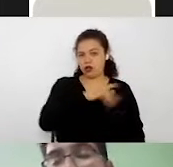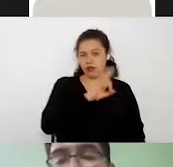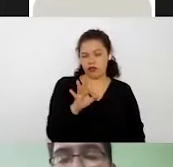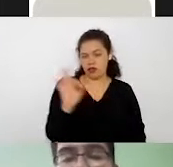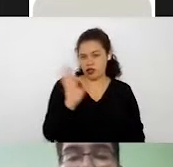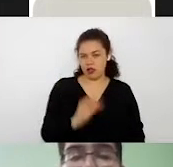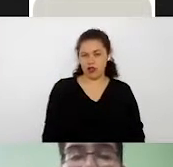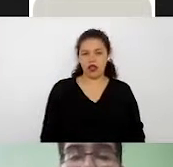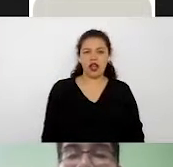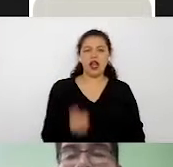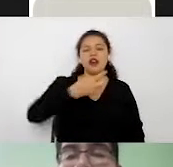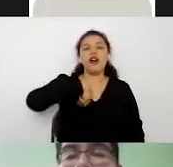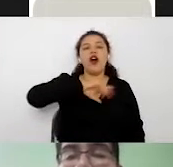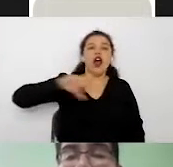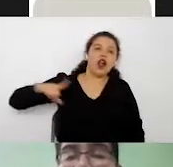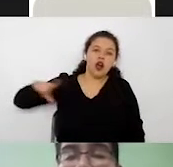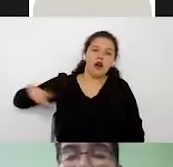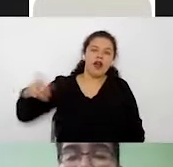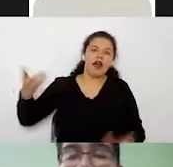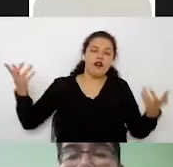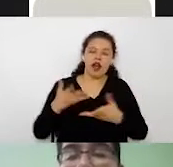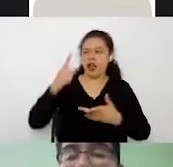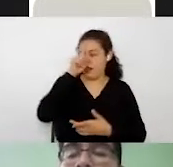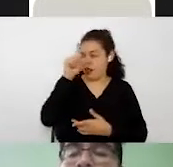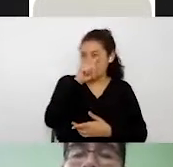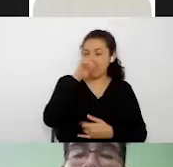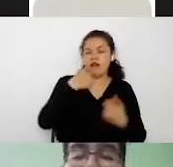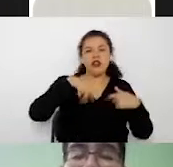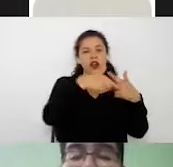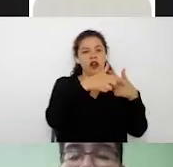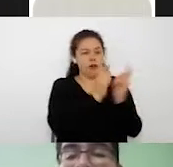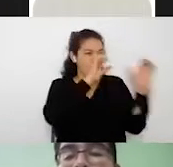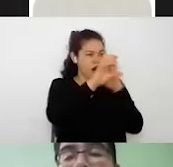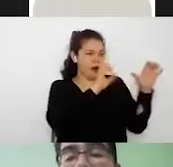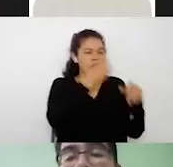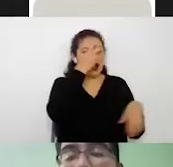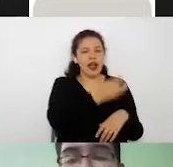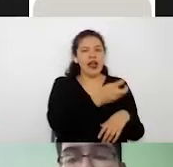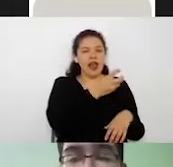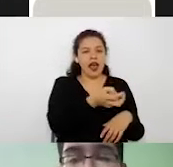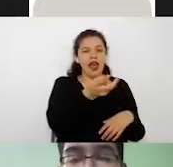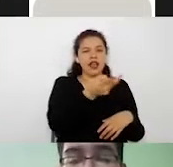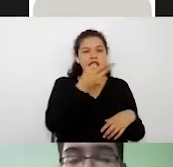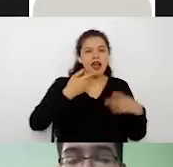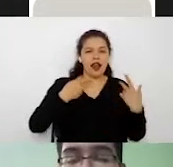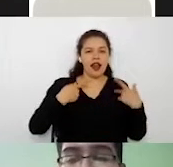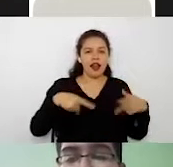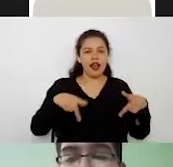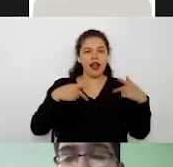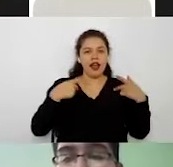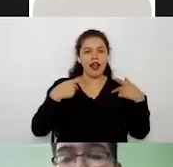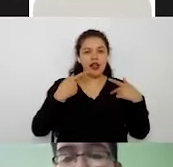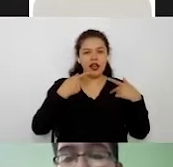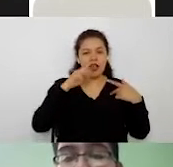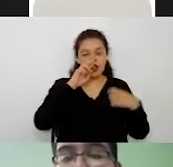recomendaciones las que nos hace el gobierno, y nuestra brigada de comunicación es la responsable de repartir a todos los que estamos dentro del